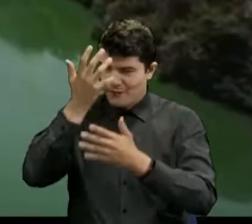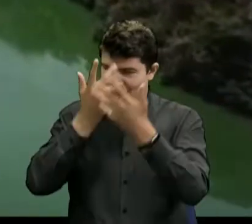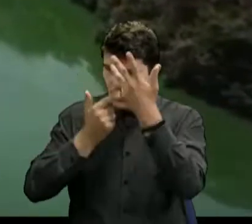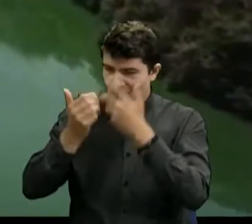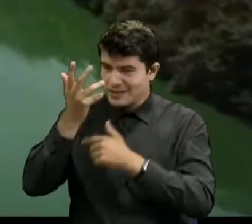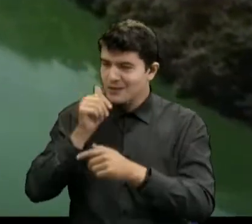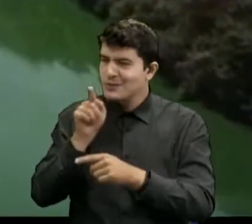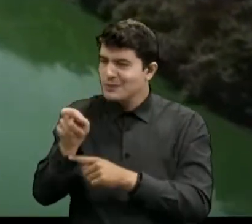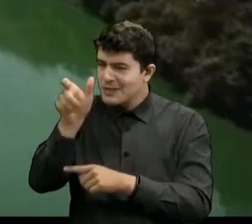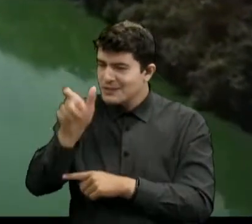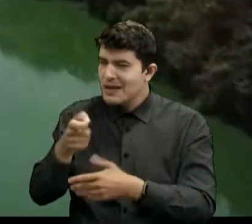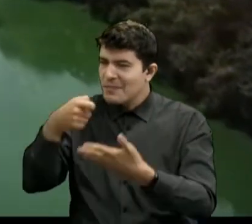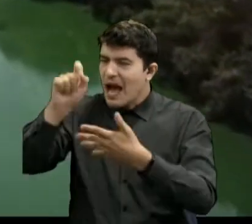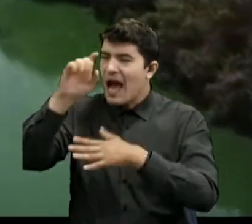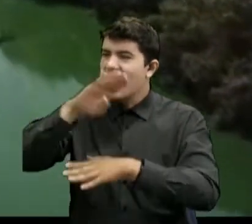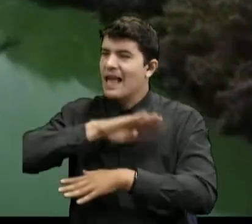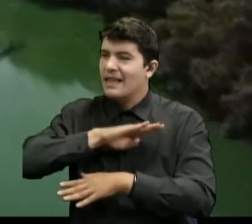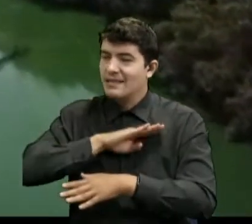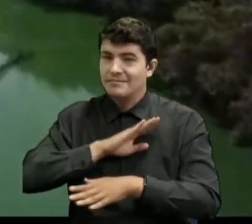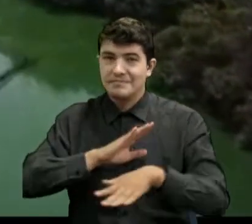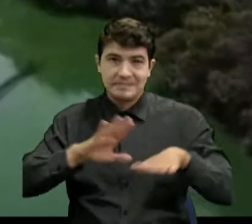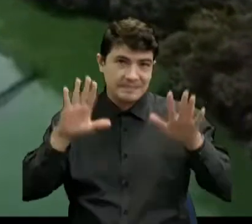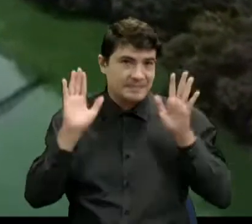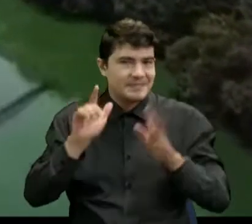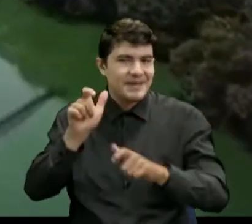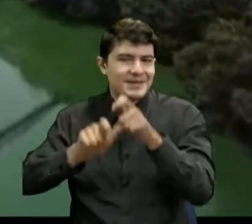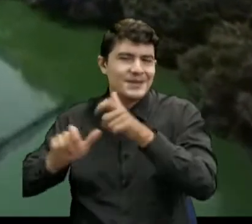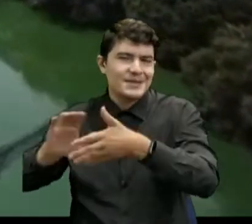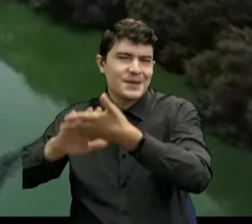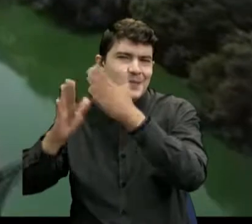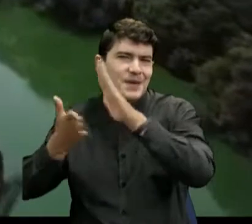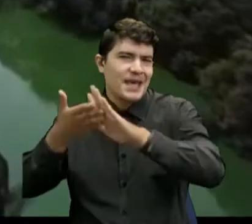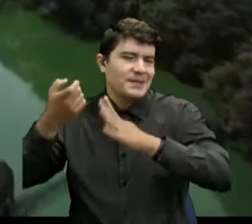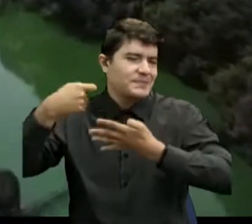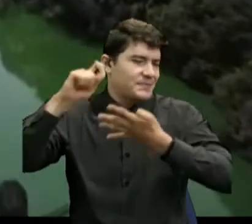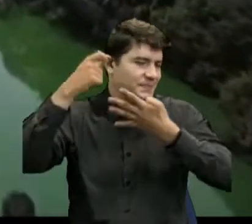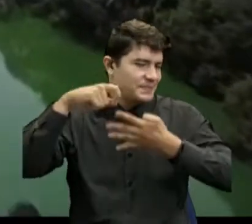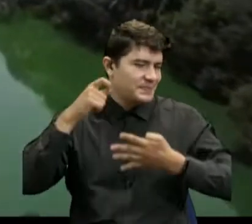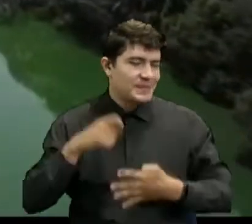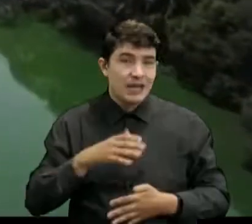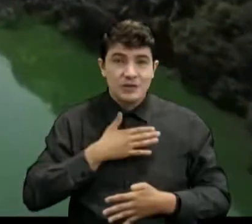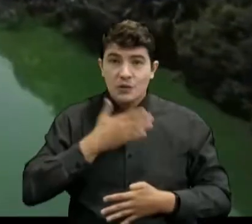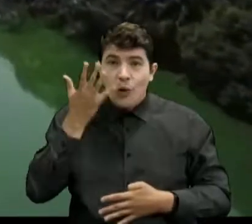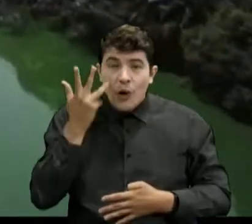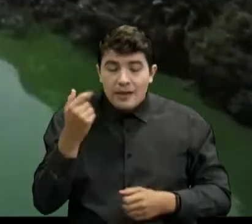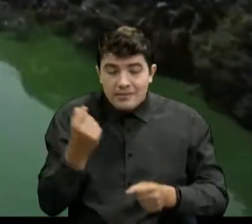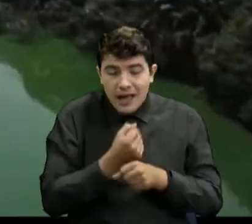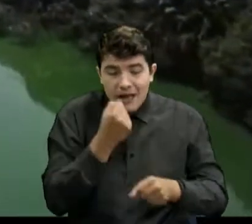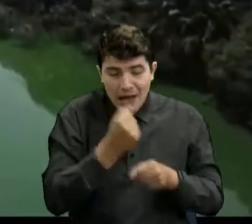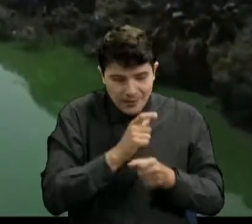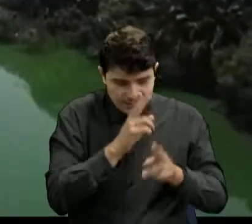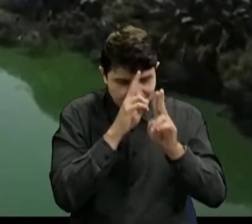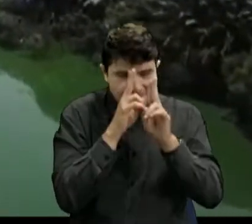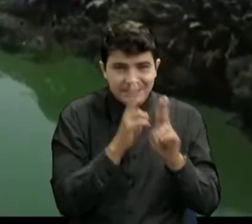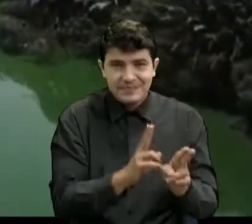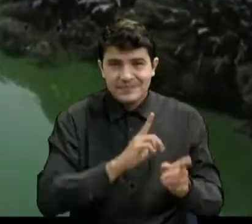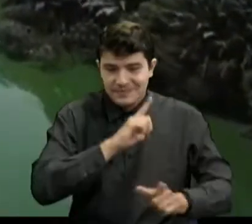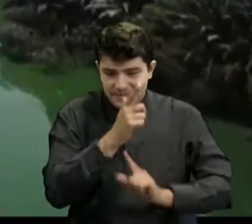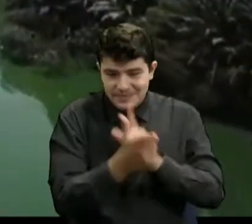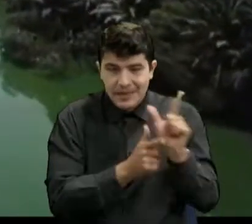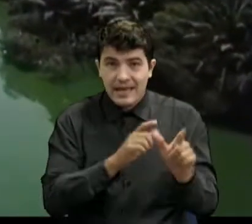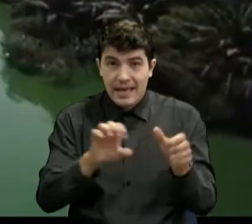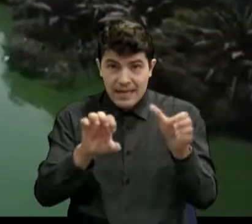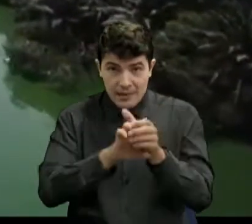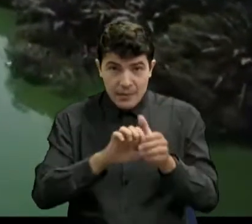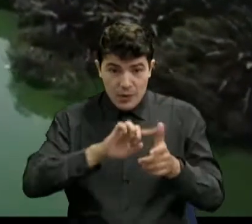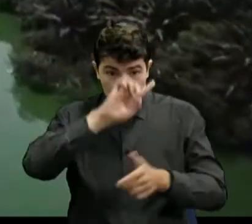gente, yo lo que hago es trabajar con responsabilidad todos los días, con esmero, y califico pues al equipo de gobierno como un equipo